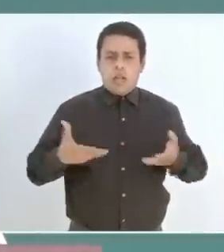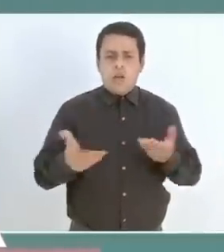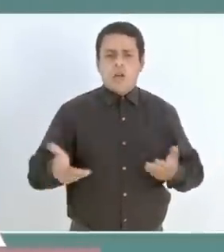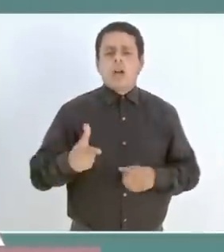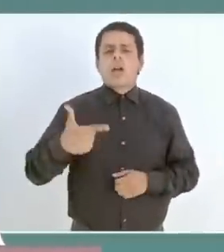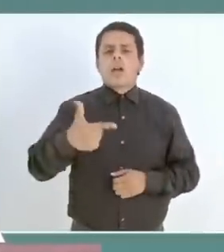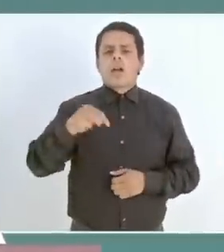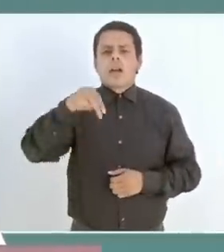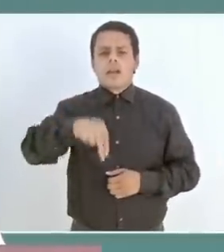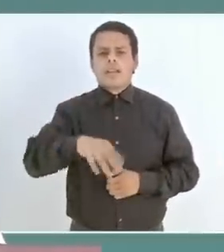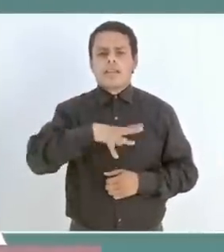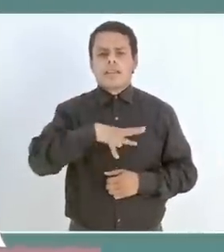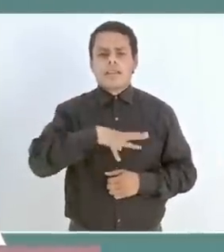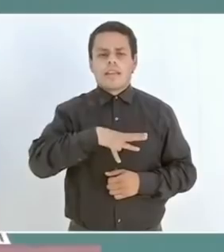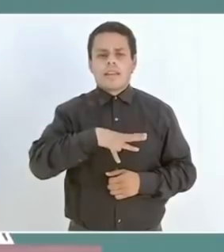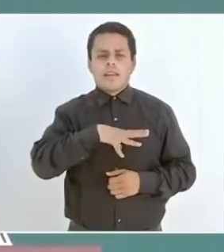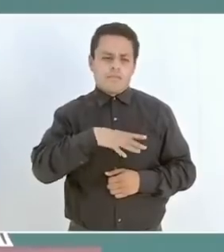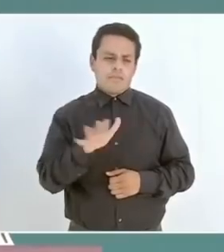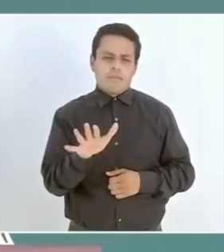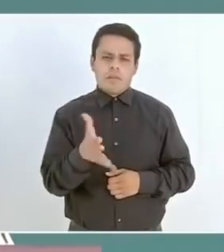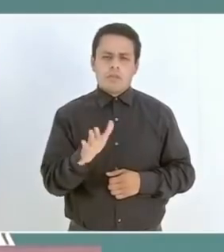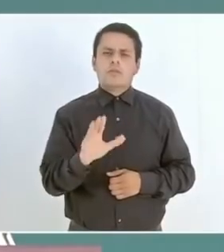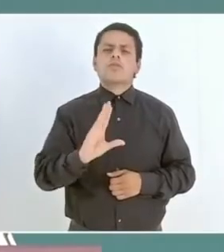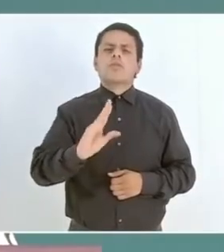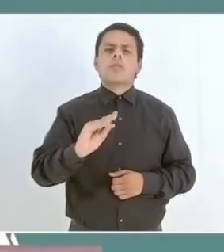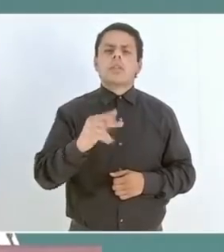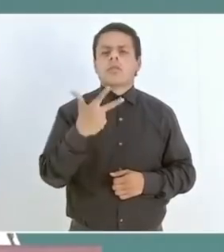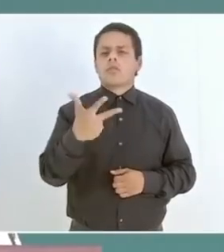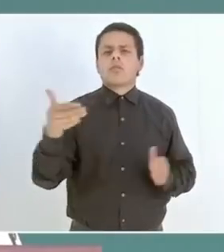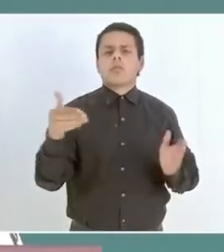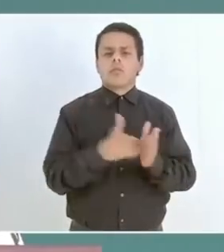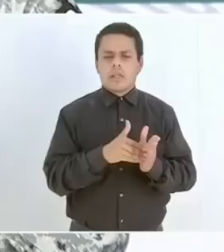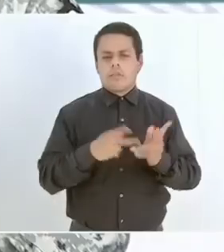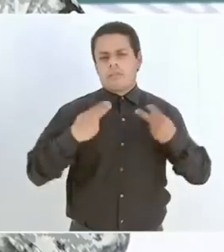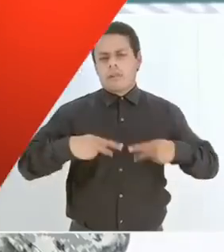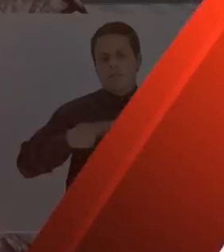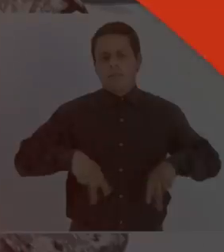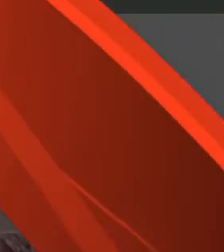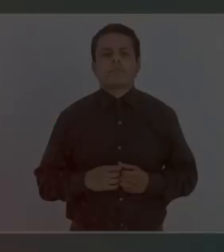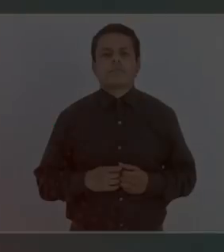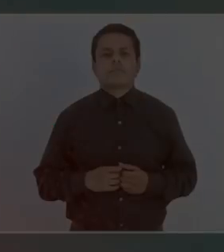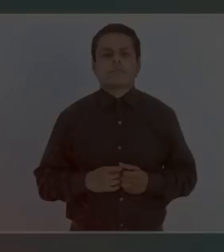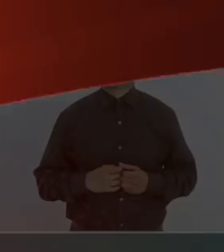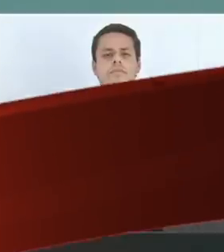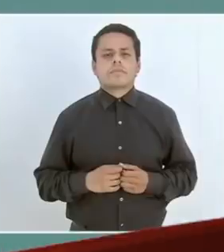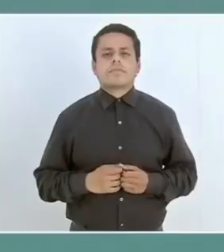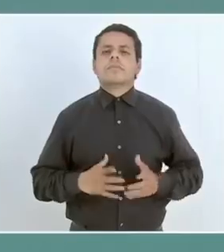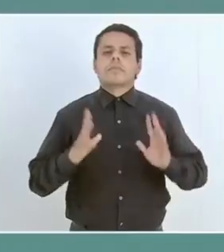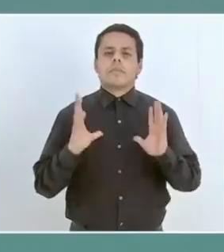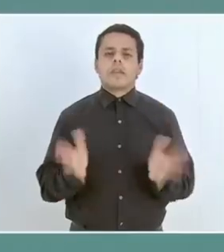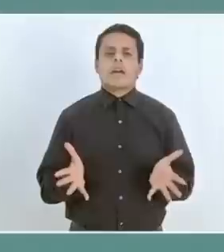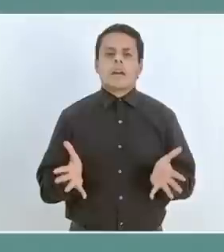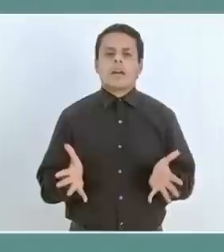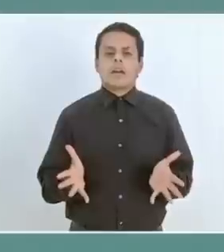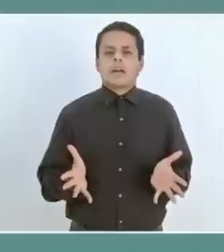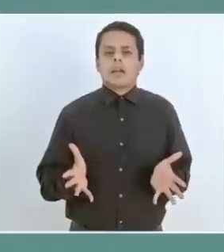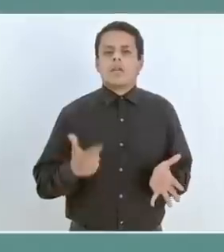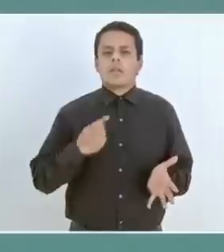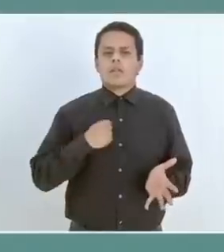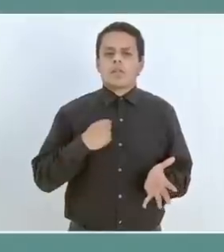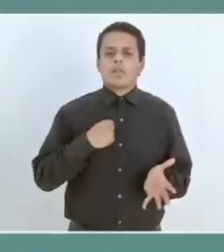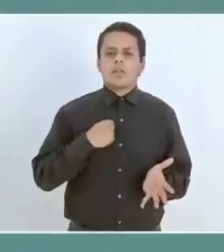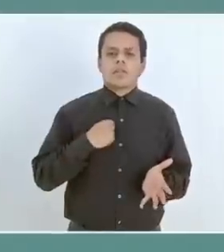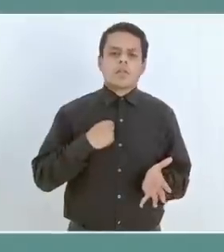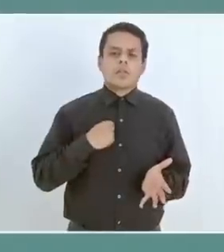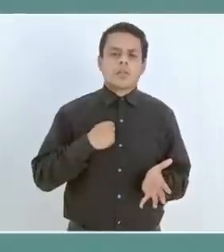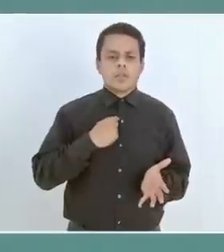Nacional disponga de una fuerza de más de 98,000 elementos. Ya le di instrucciones a